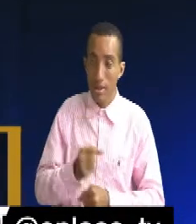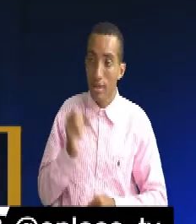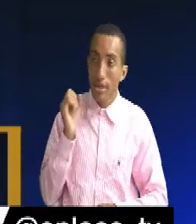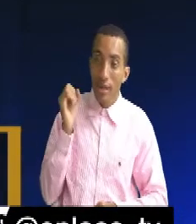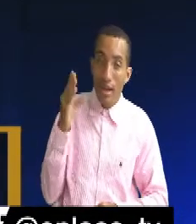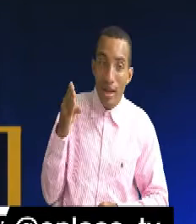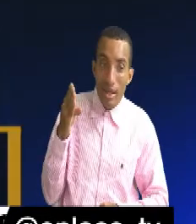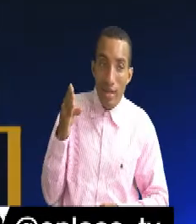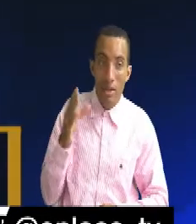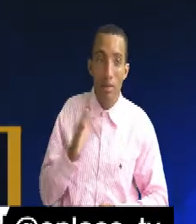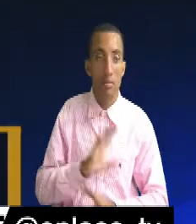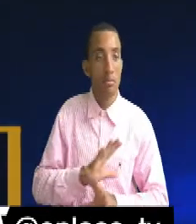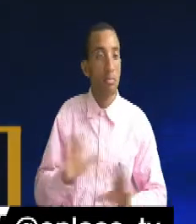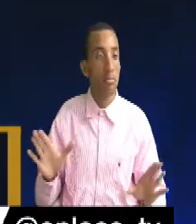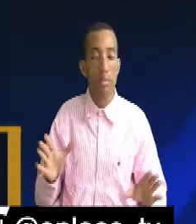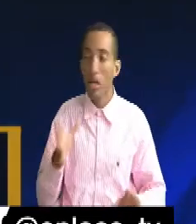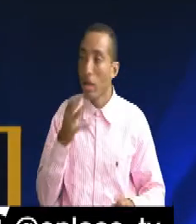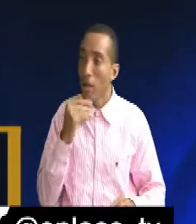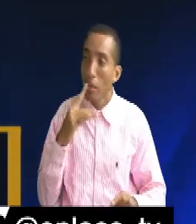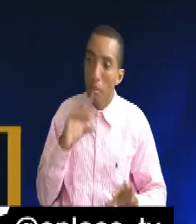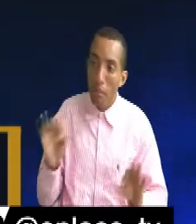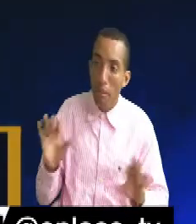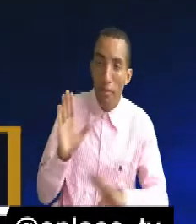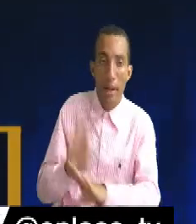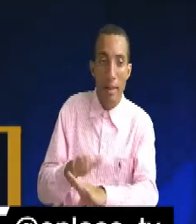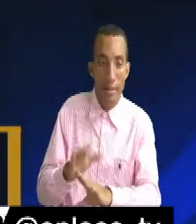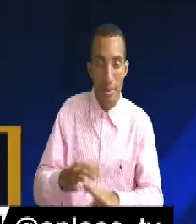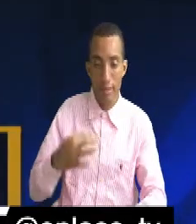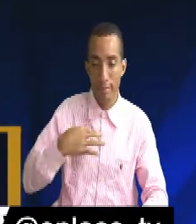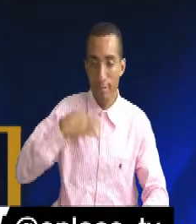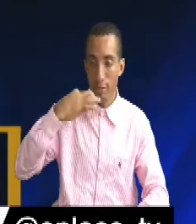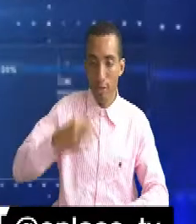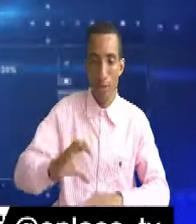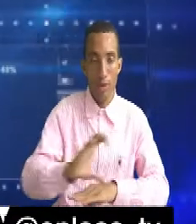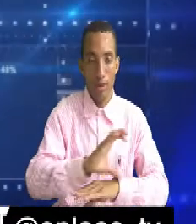sin que nadie tome cartas en el asunto. Cultura ciudadana, señores.